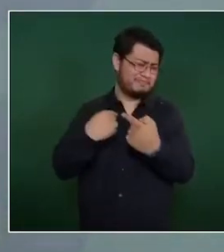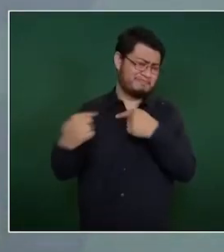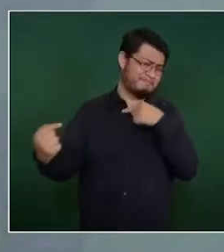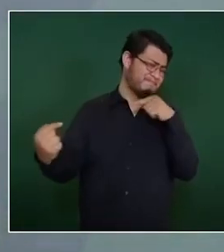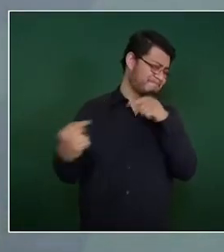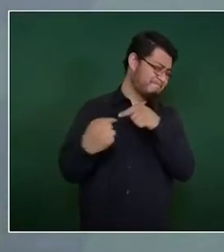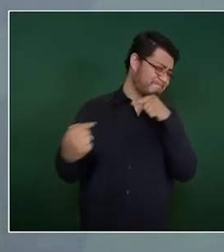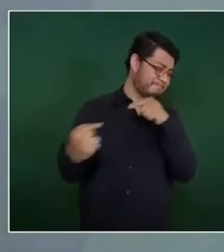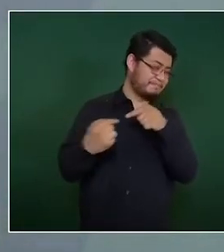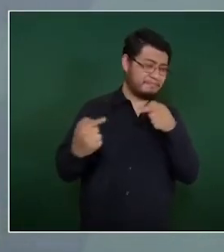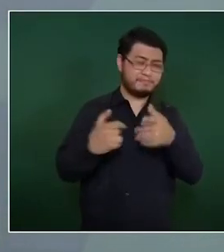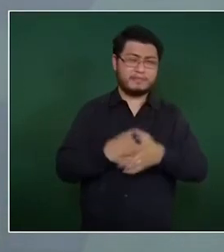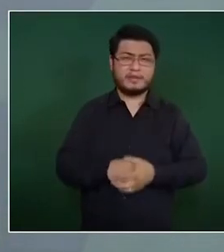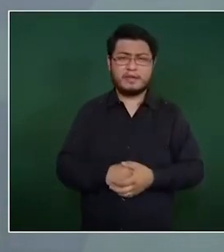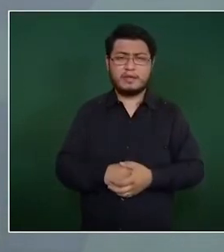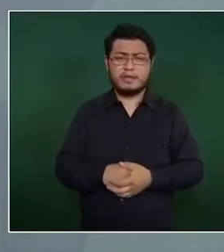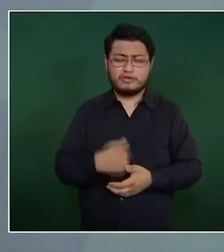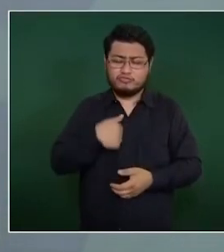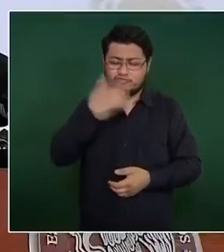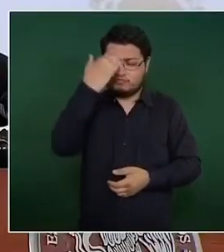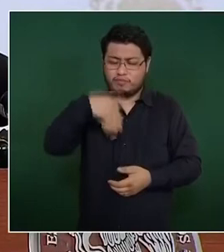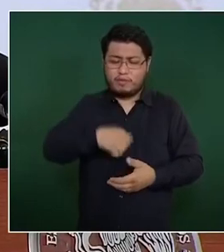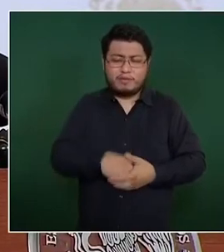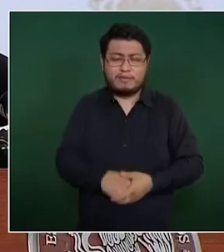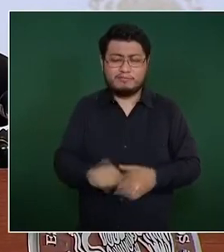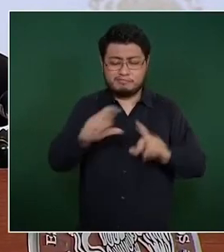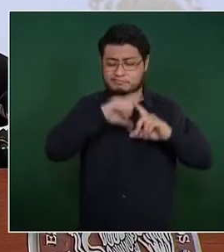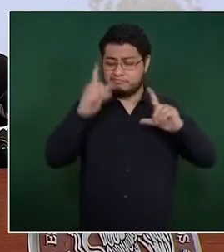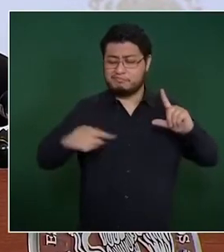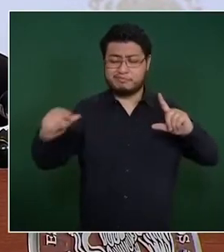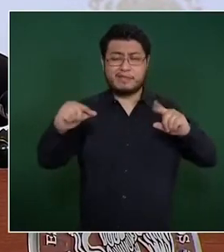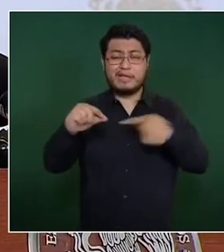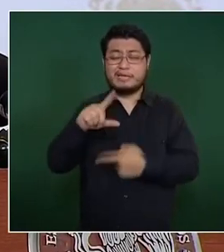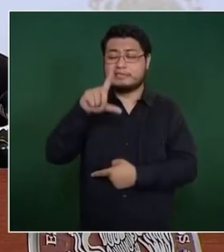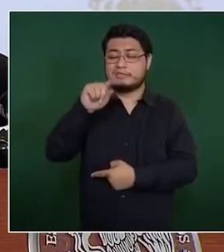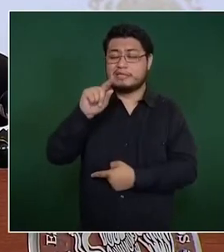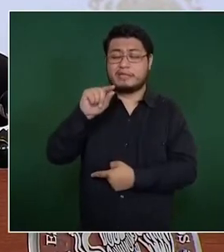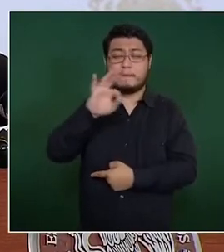una aceptación de alrededor del 70%,